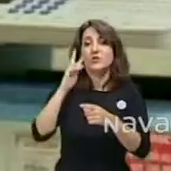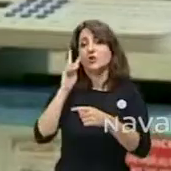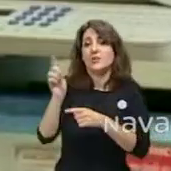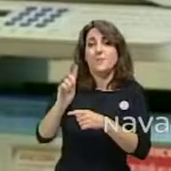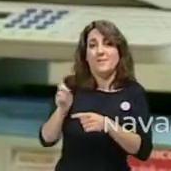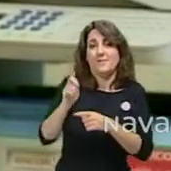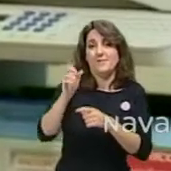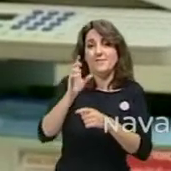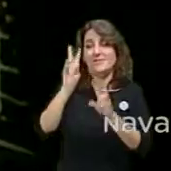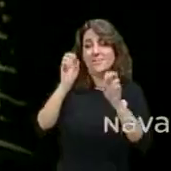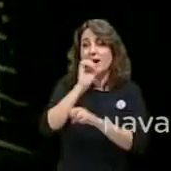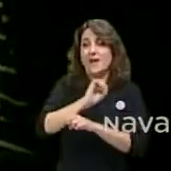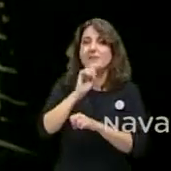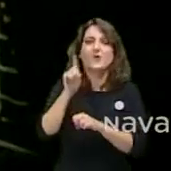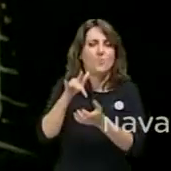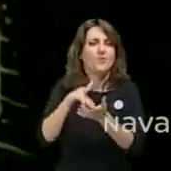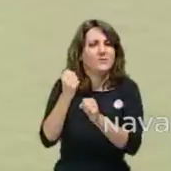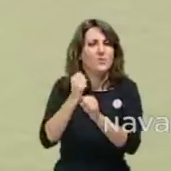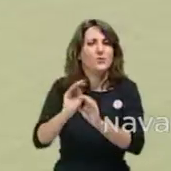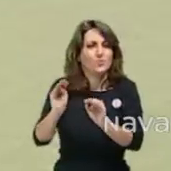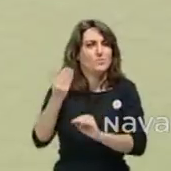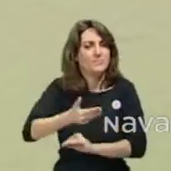que están presentes en todo momento.